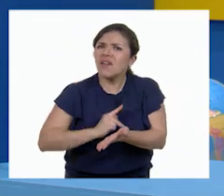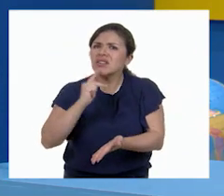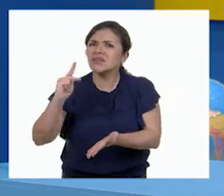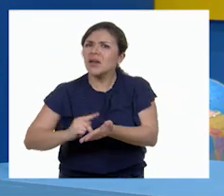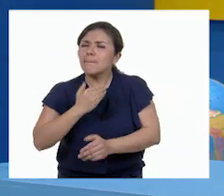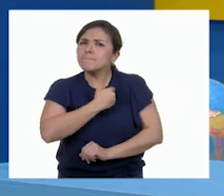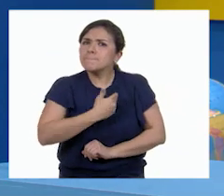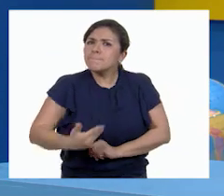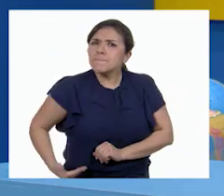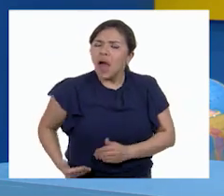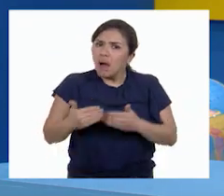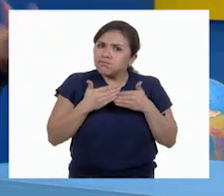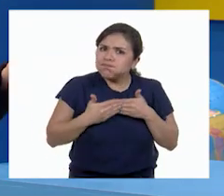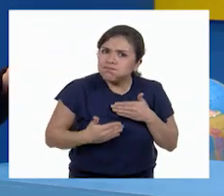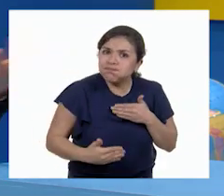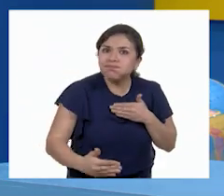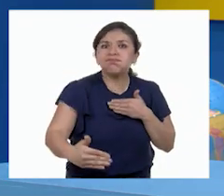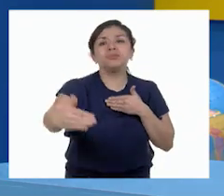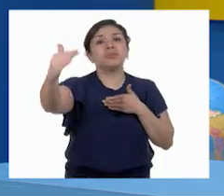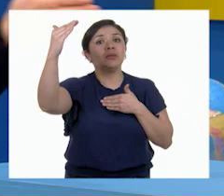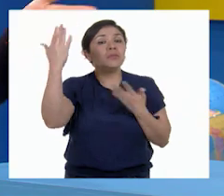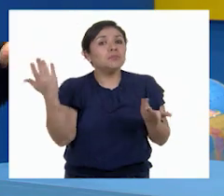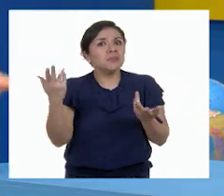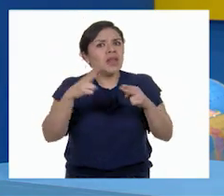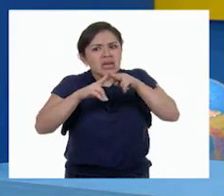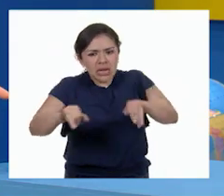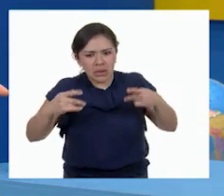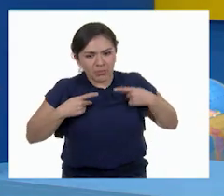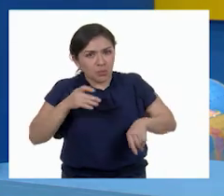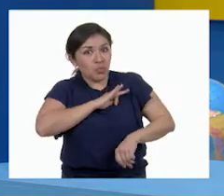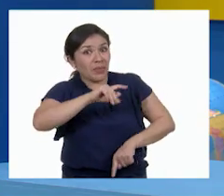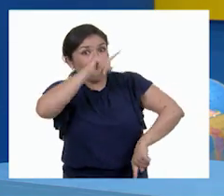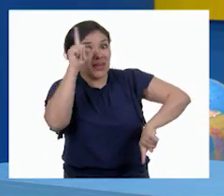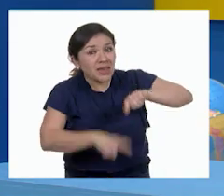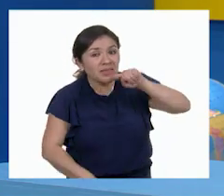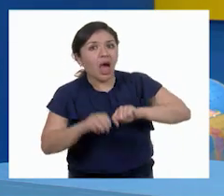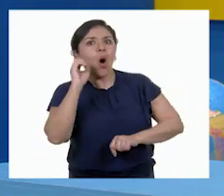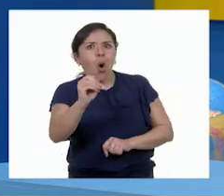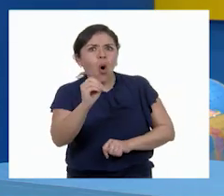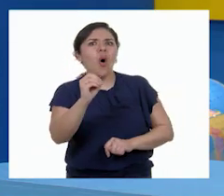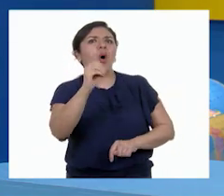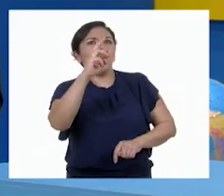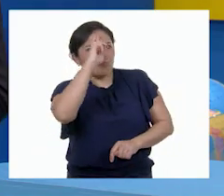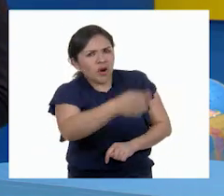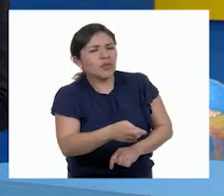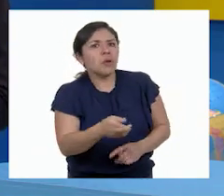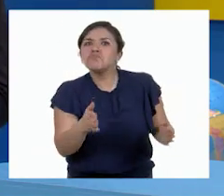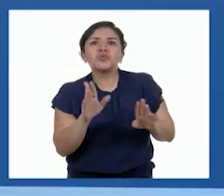y otra y otra y otra vez sin que nadie pudiera cuestionar la legalidad de su mandato.